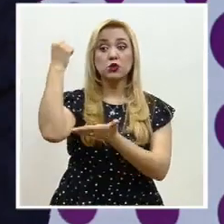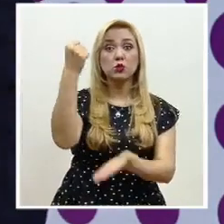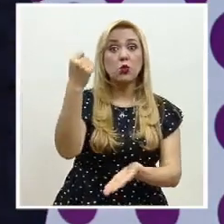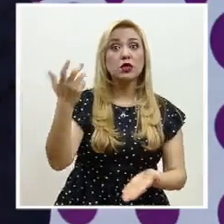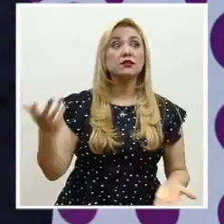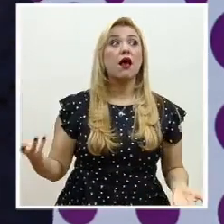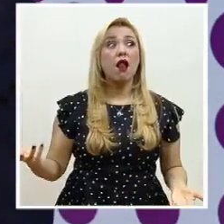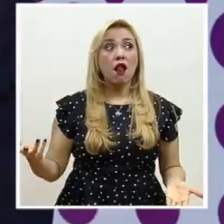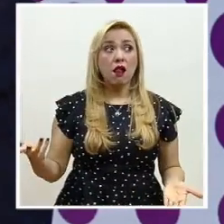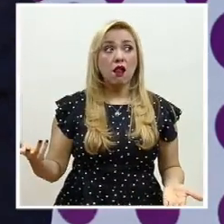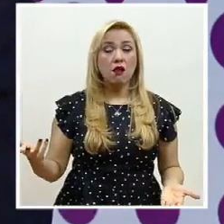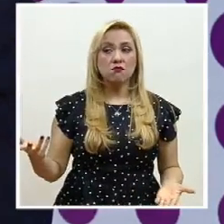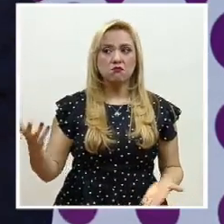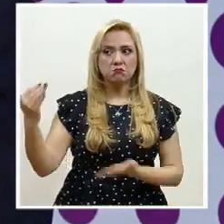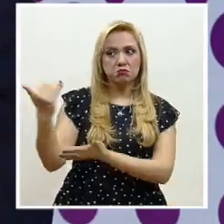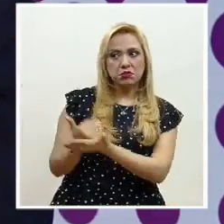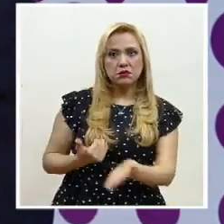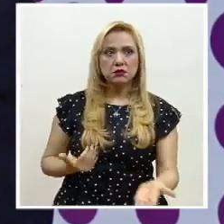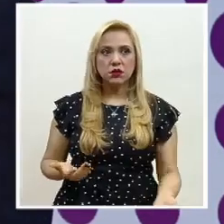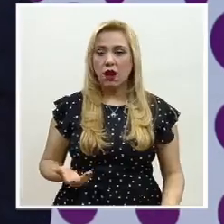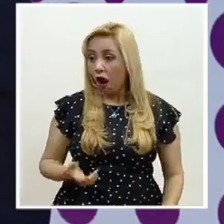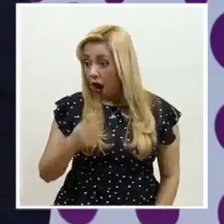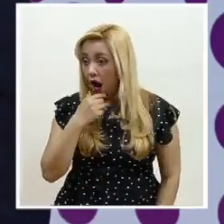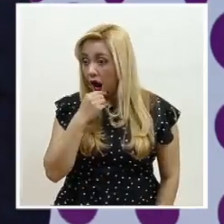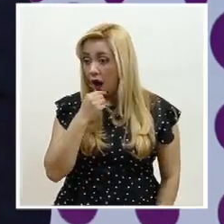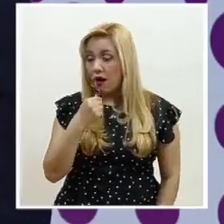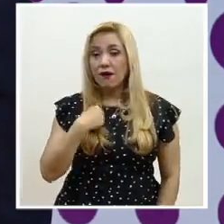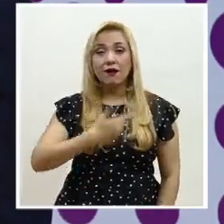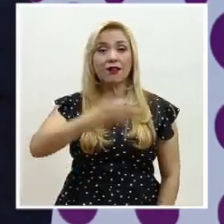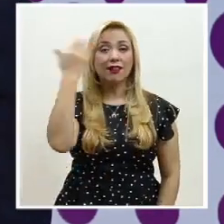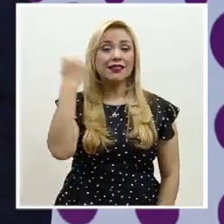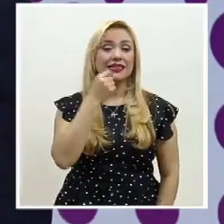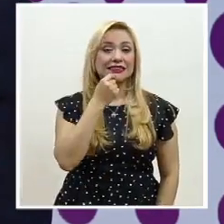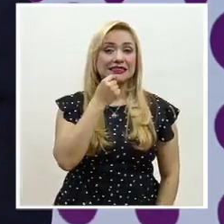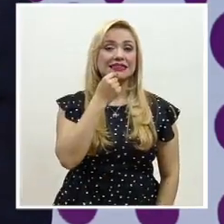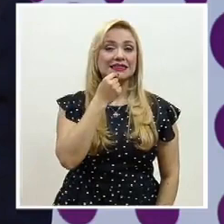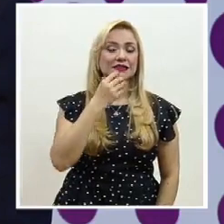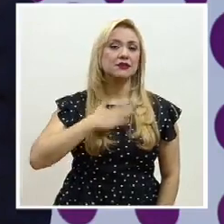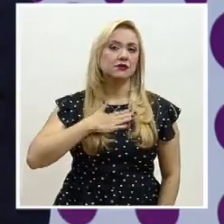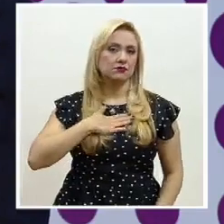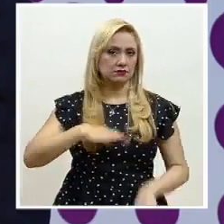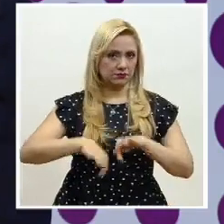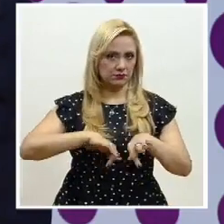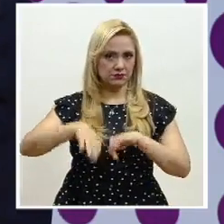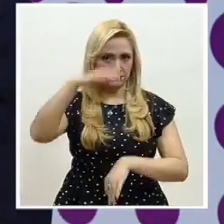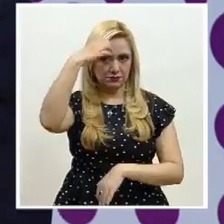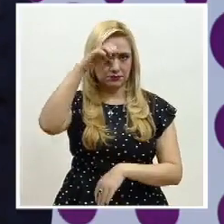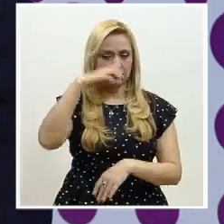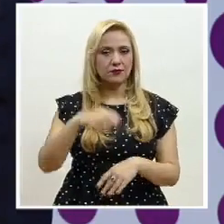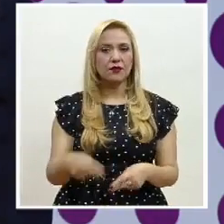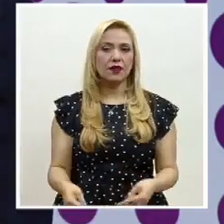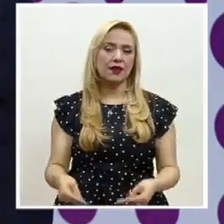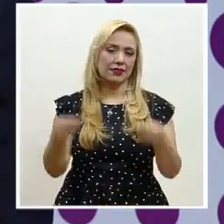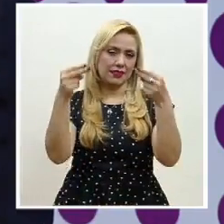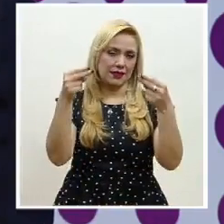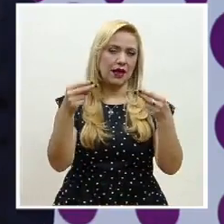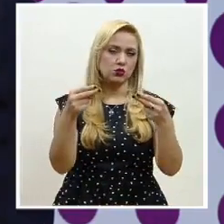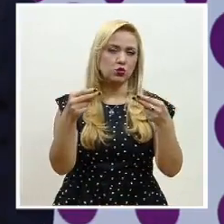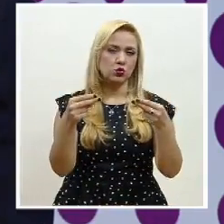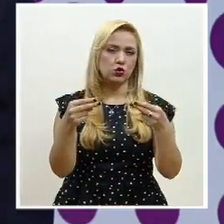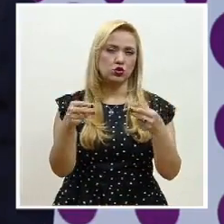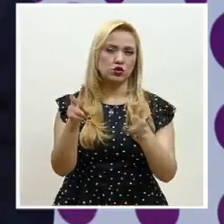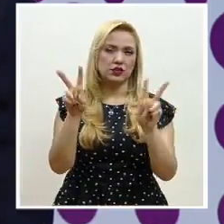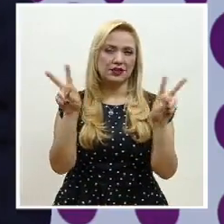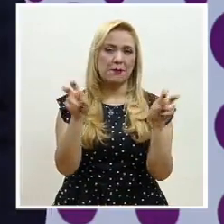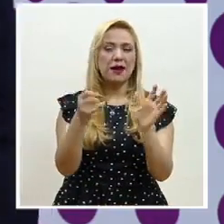Incluso. Eh, eh, Parte, por ejemplo, en mi experiencia profesional, yo inicié viendo asuntos en materia fiscal. Lo primero que hice fue